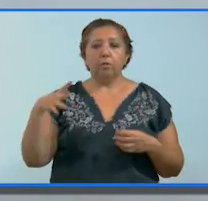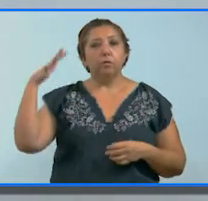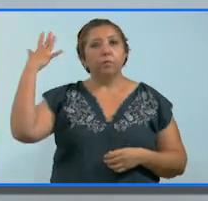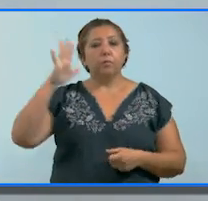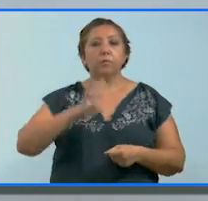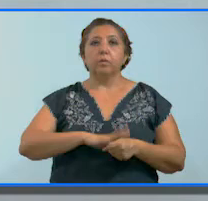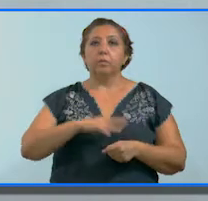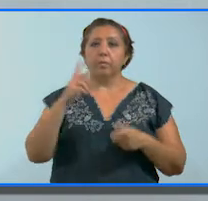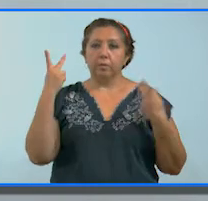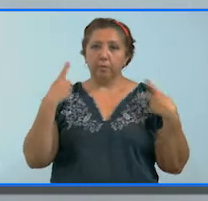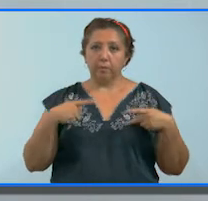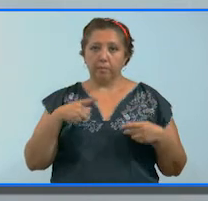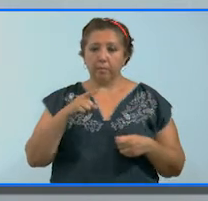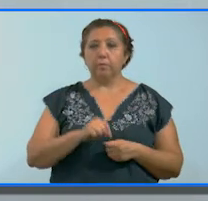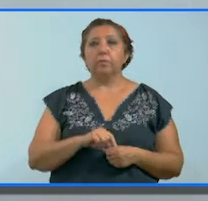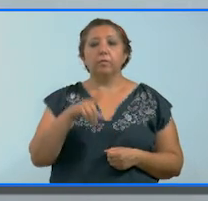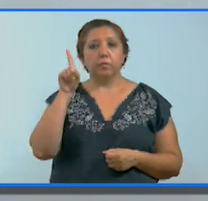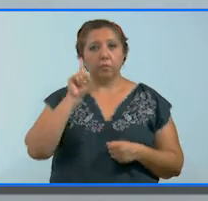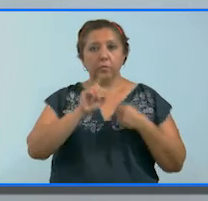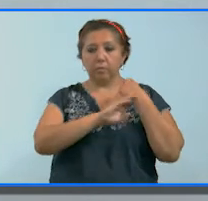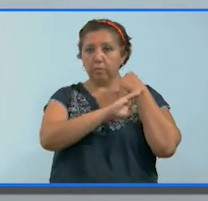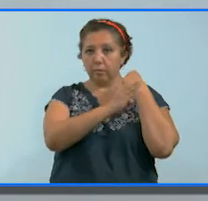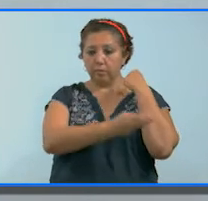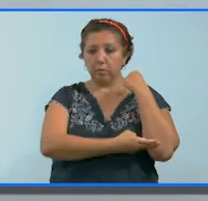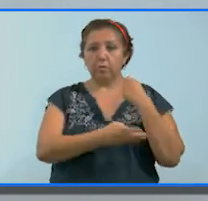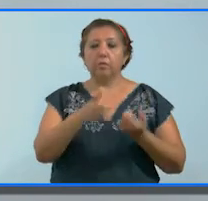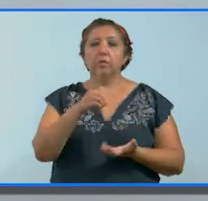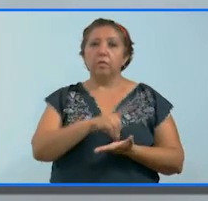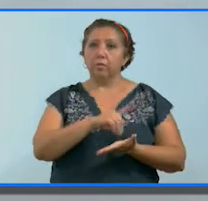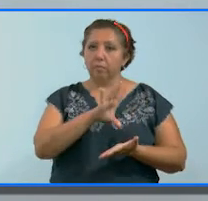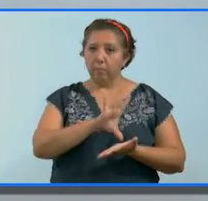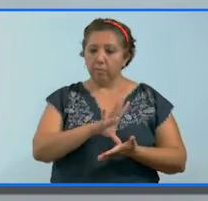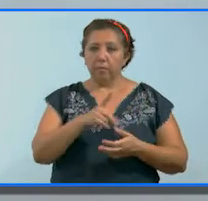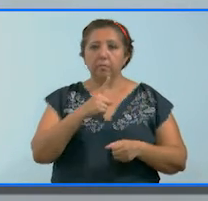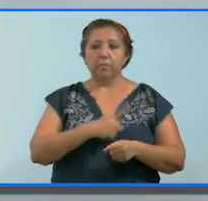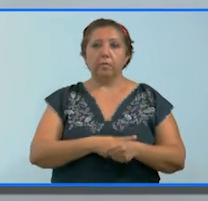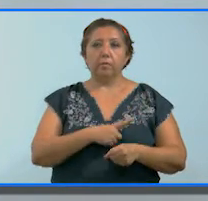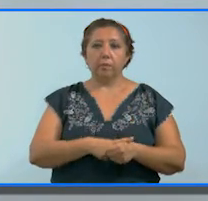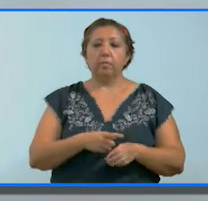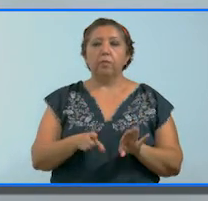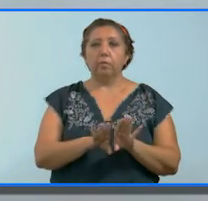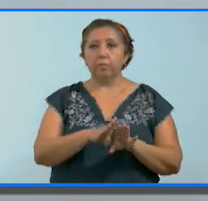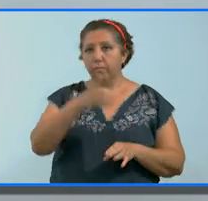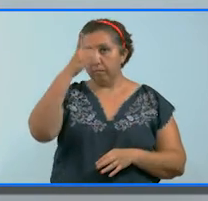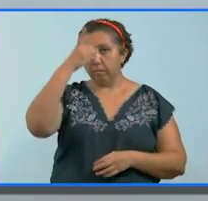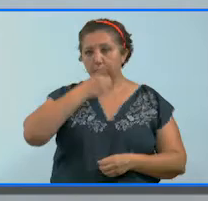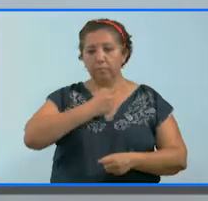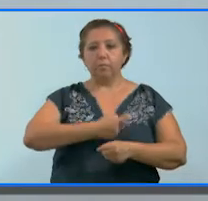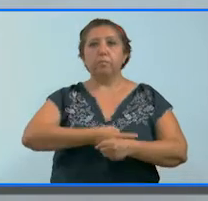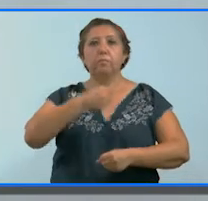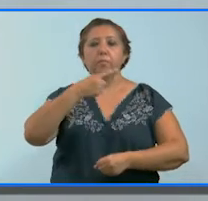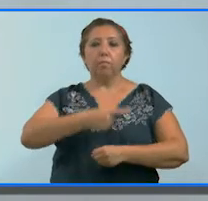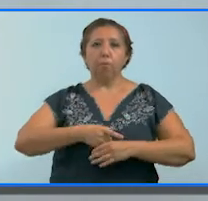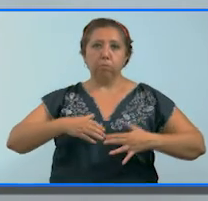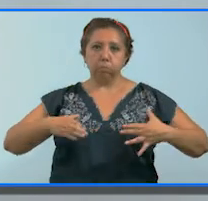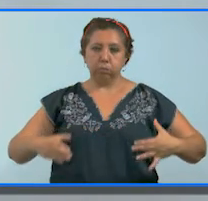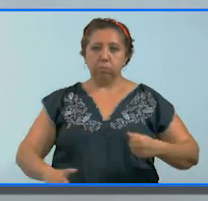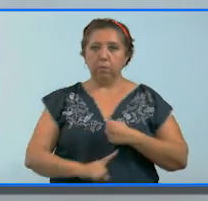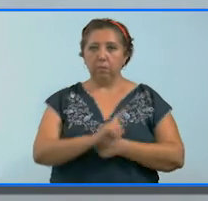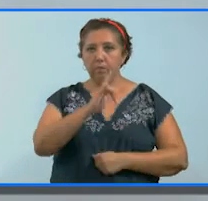adultos mayores mujeres embarazadas personas con discapacidad personas con padecimientos como diabetes hipertensión sobrepeso